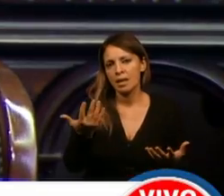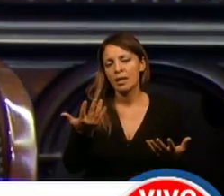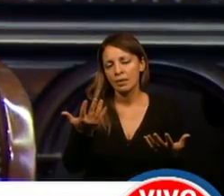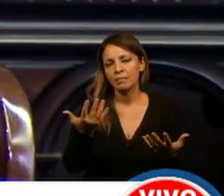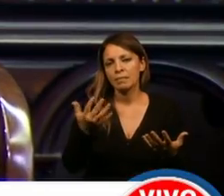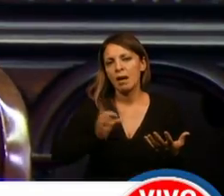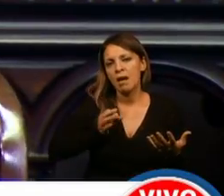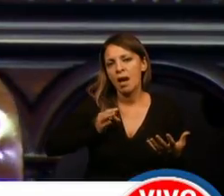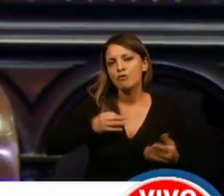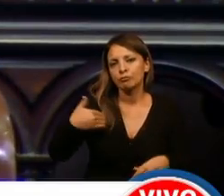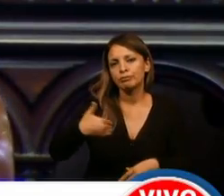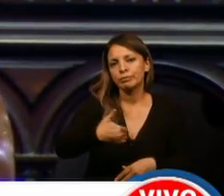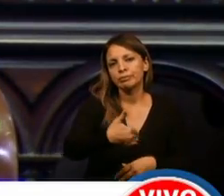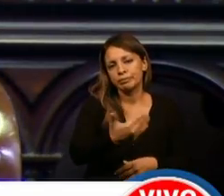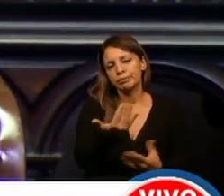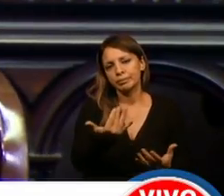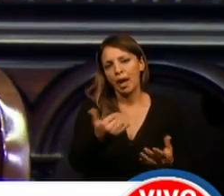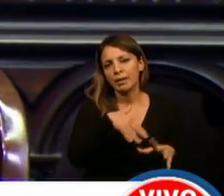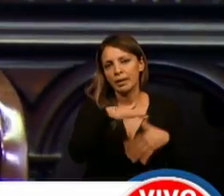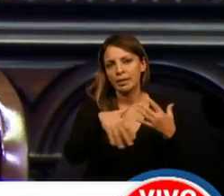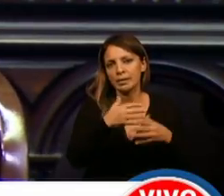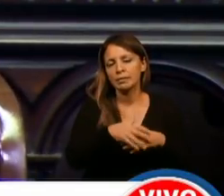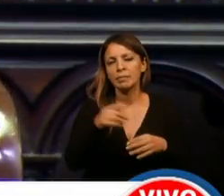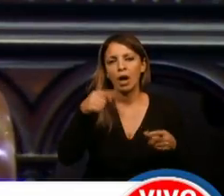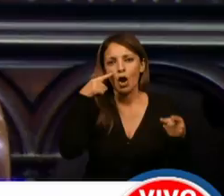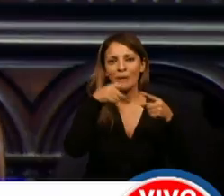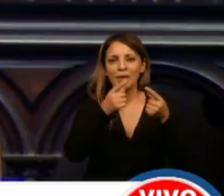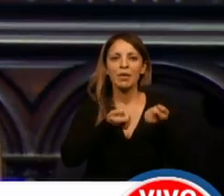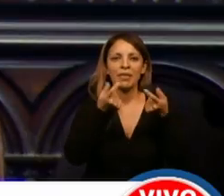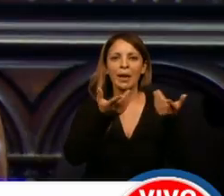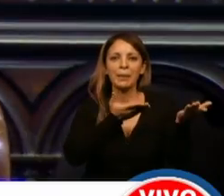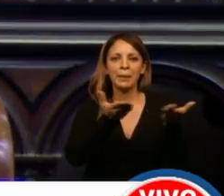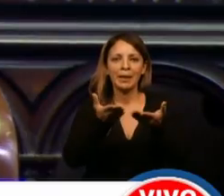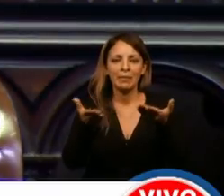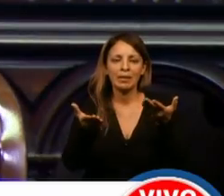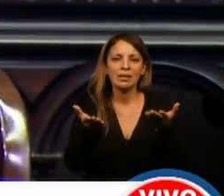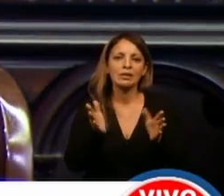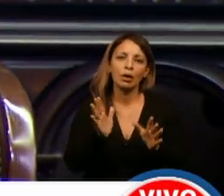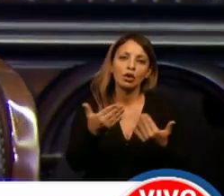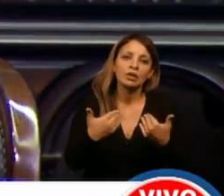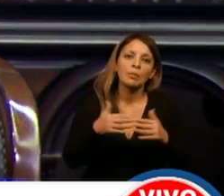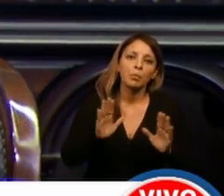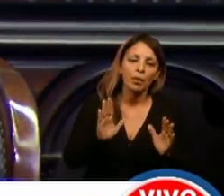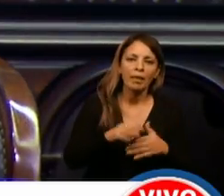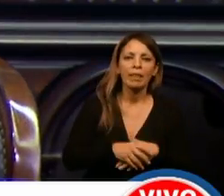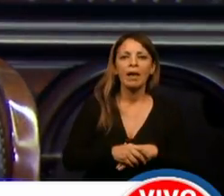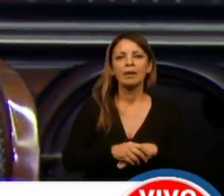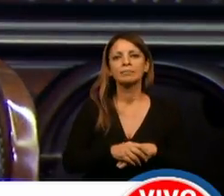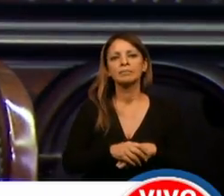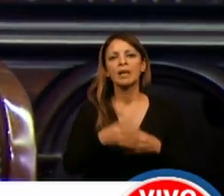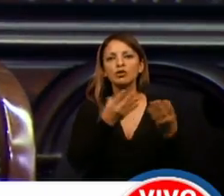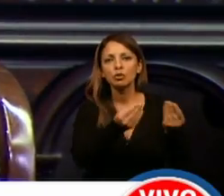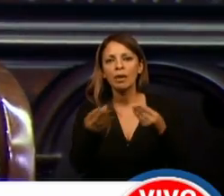últimas décadas beneficiar en la medida de lo posible las economías familiares